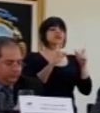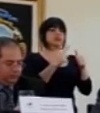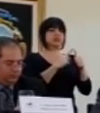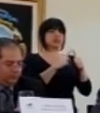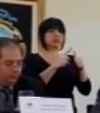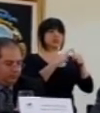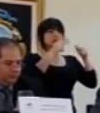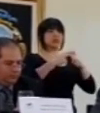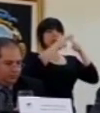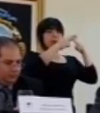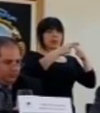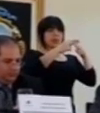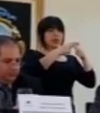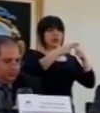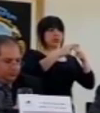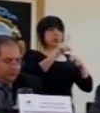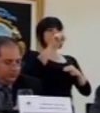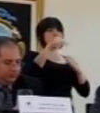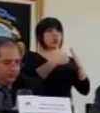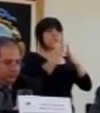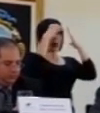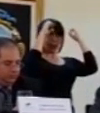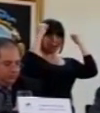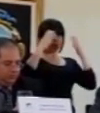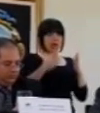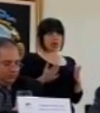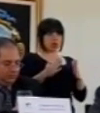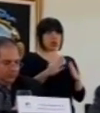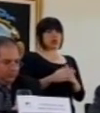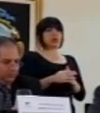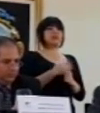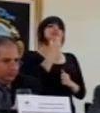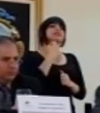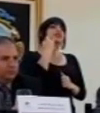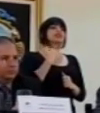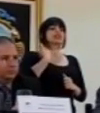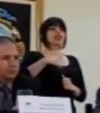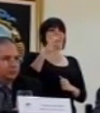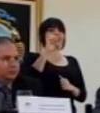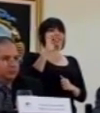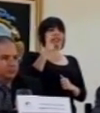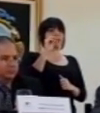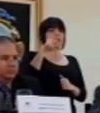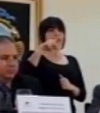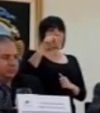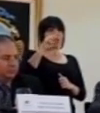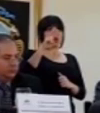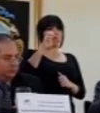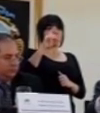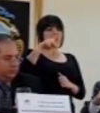primera es el nombramiento de un nuevo embajador en Israel, el señor Esteban Pedro